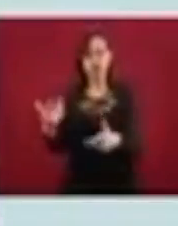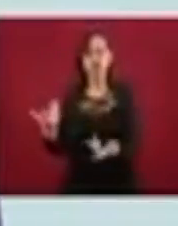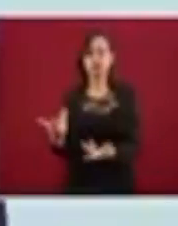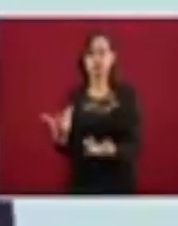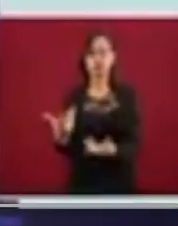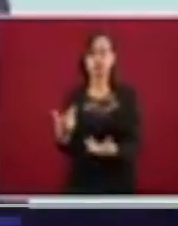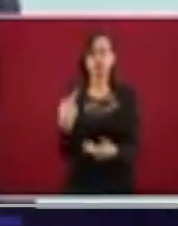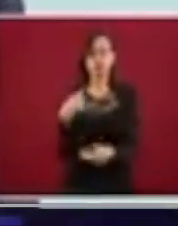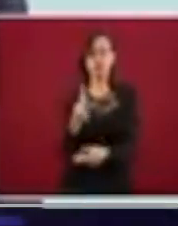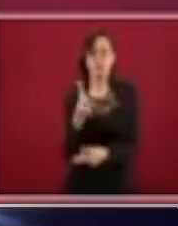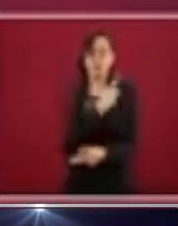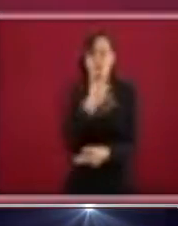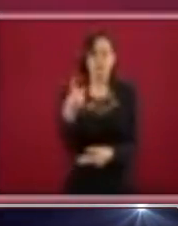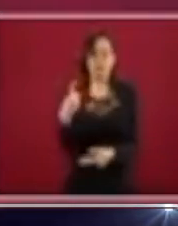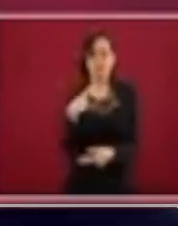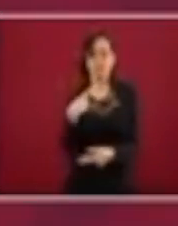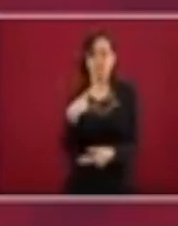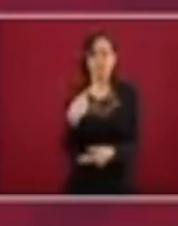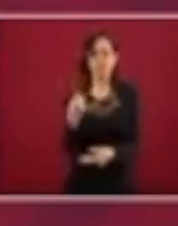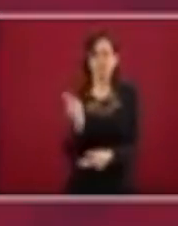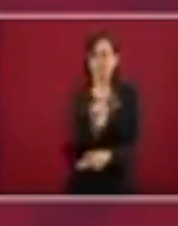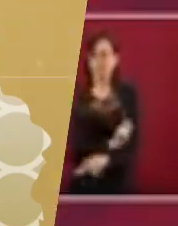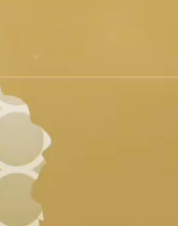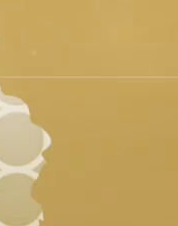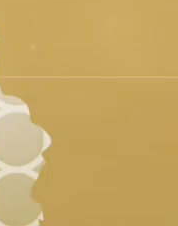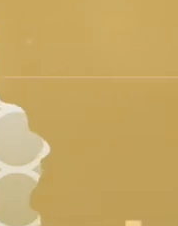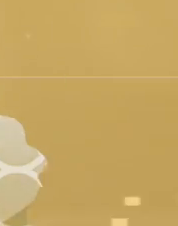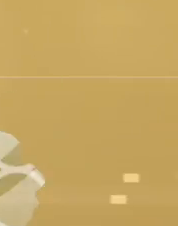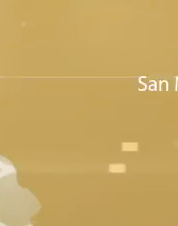si seguimos actuando de manera profesional